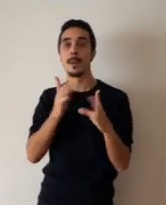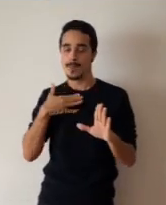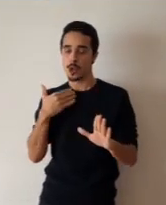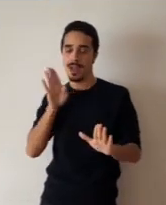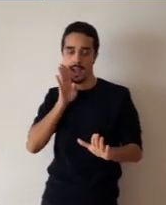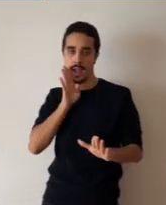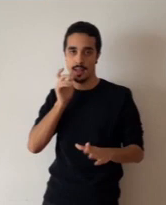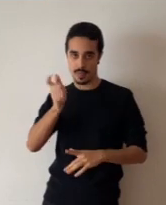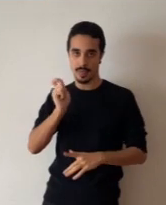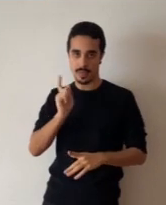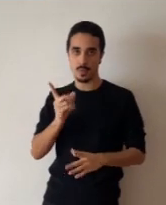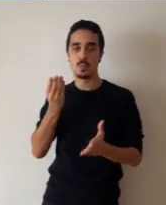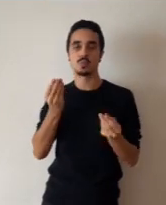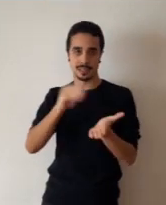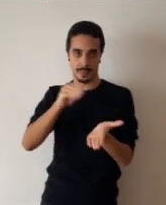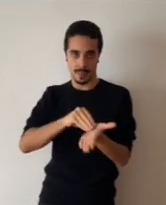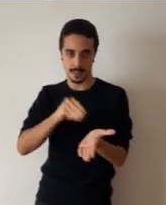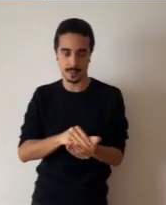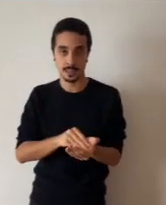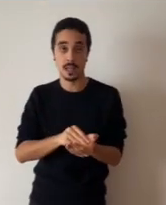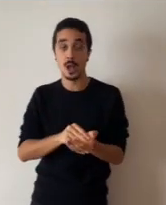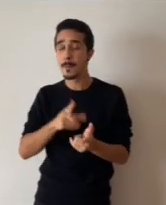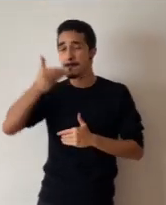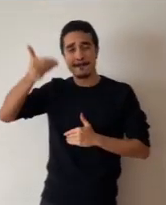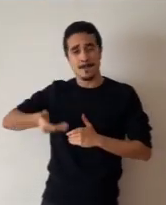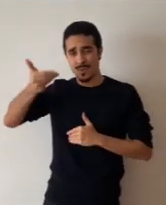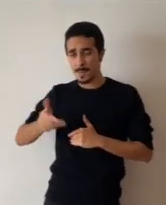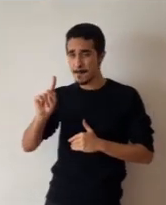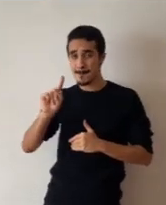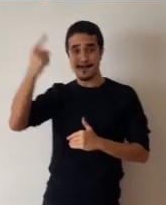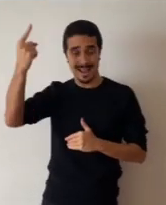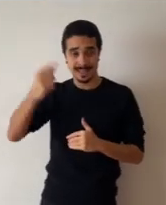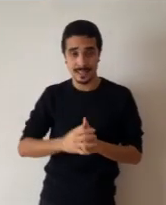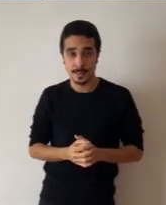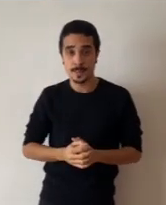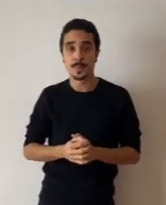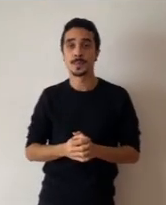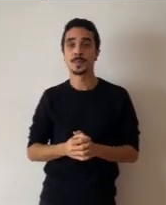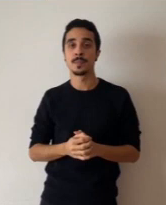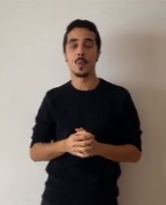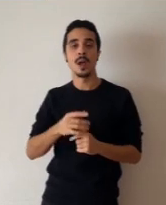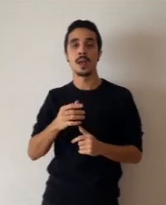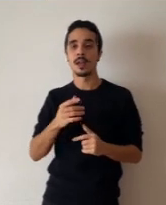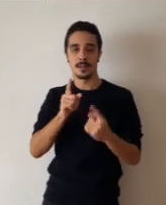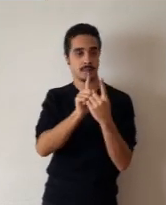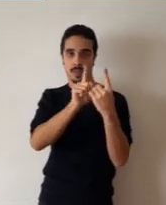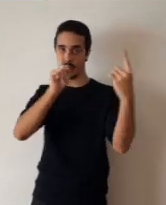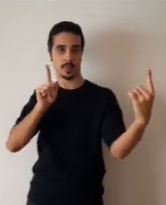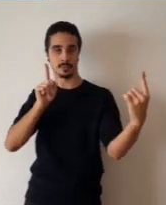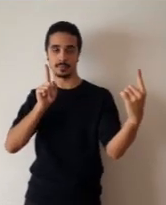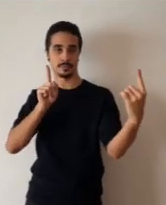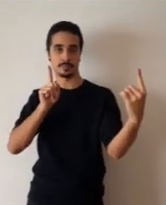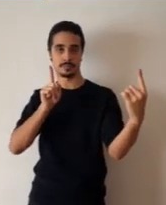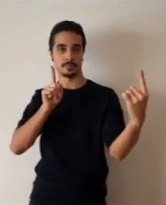personas, pero yo ya lo he dicho muchas veces, yo creo que la medida más importante y la que evita más